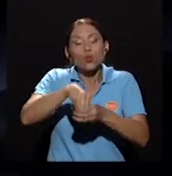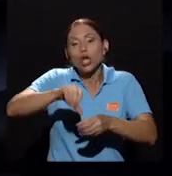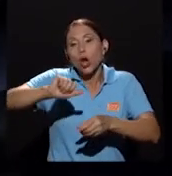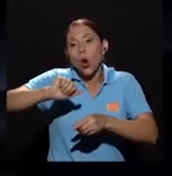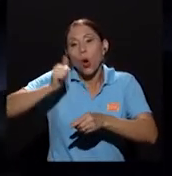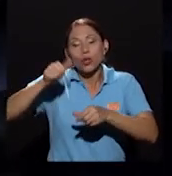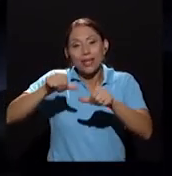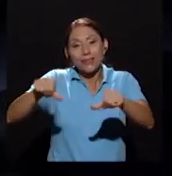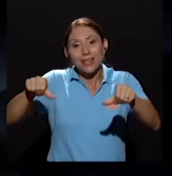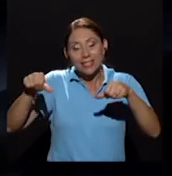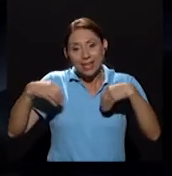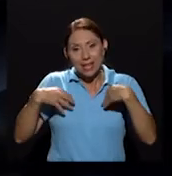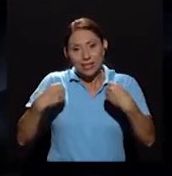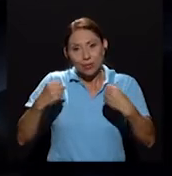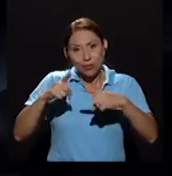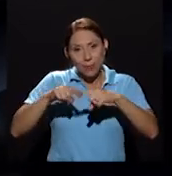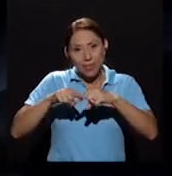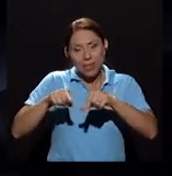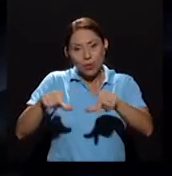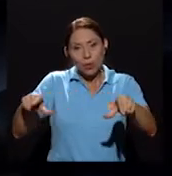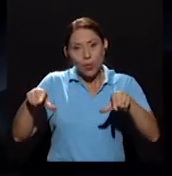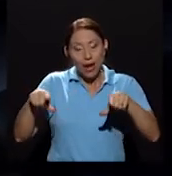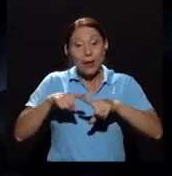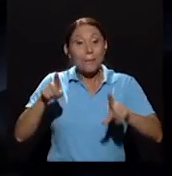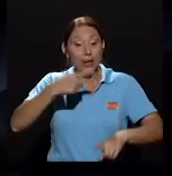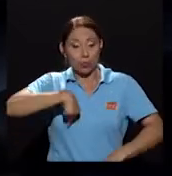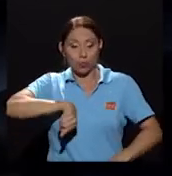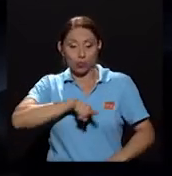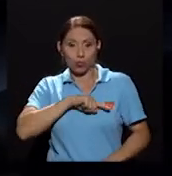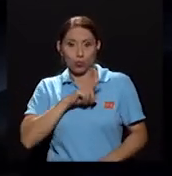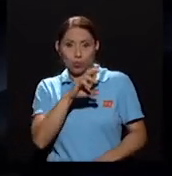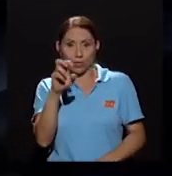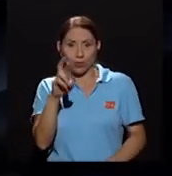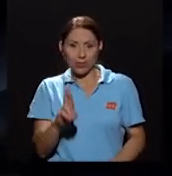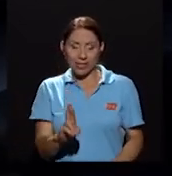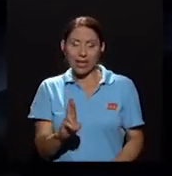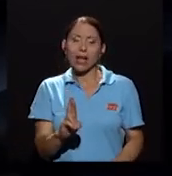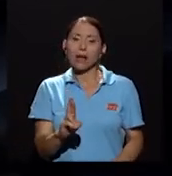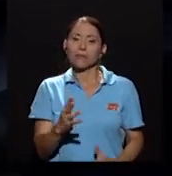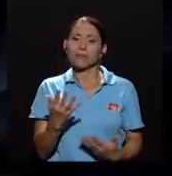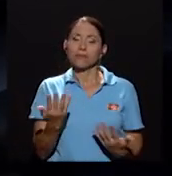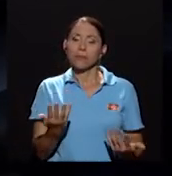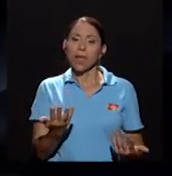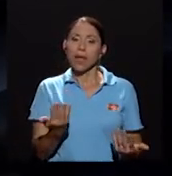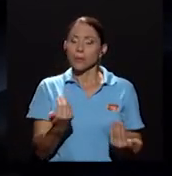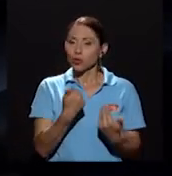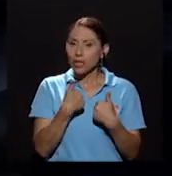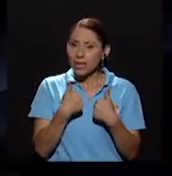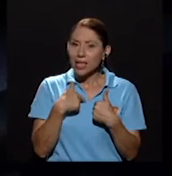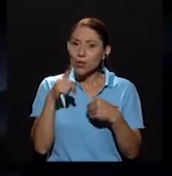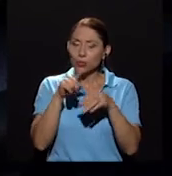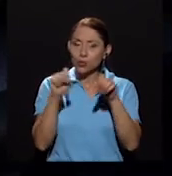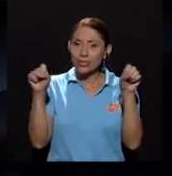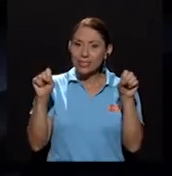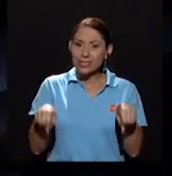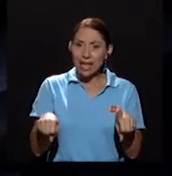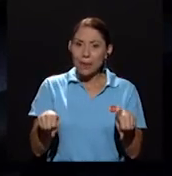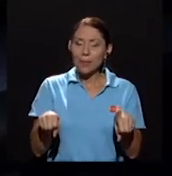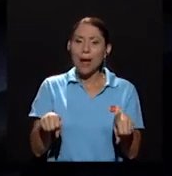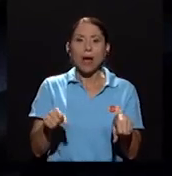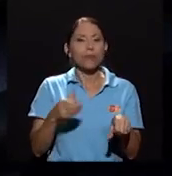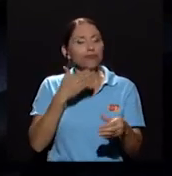dependiendo del lugar pero en nuestro país hemos mantenido una un sistema altamente